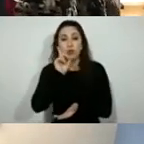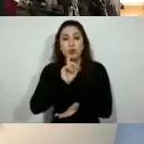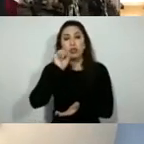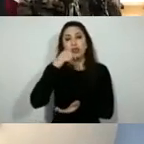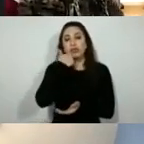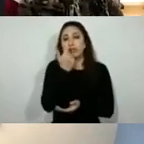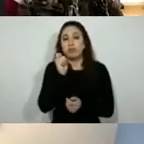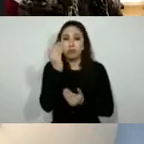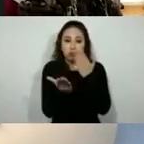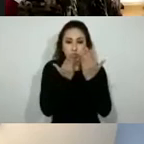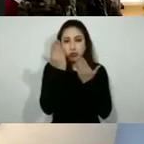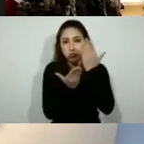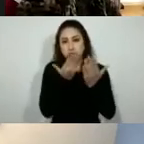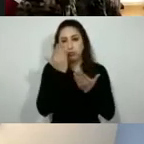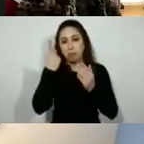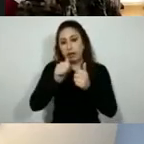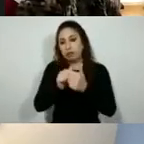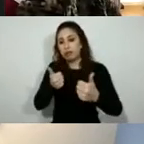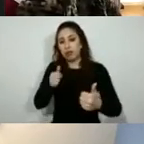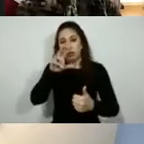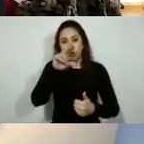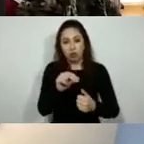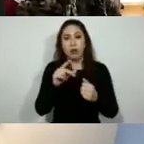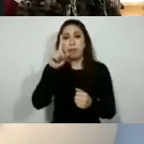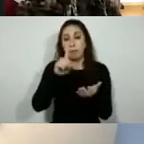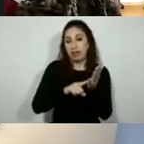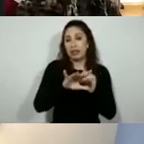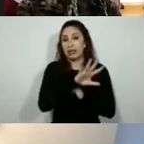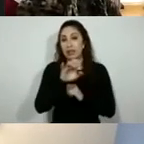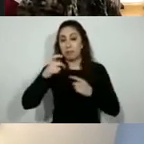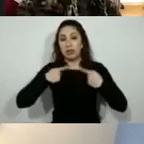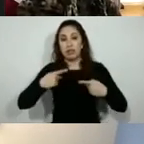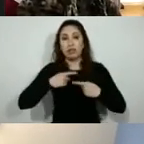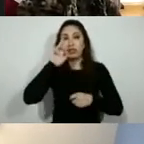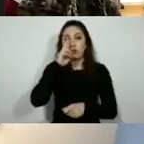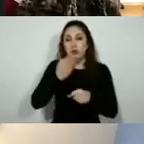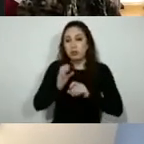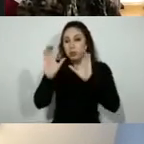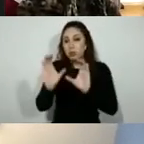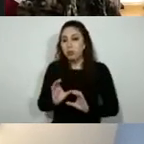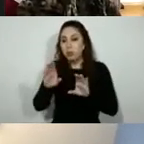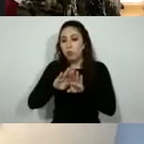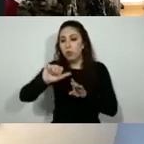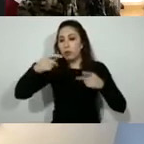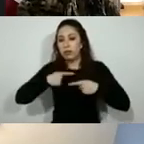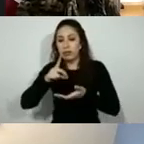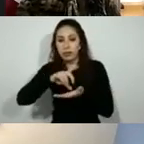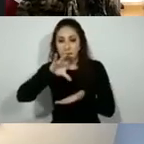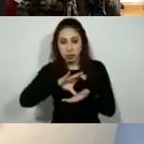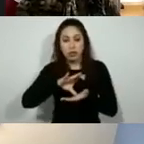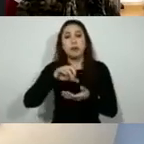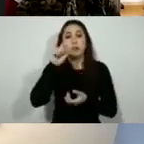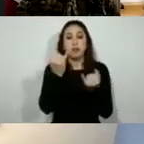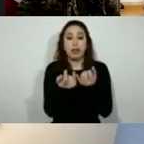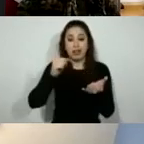brecha educativa, a 1,500 personas cuidadoras beneficiadas. Y desde Iztapalapa